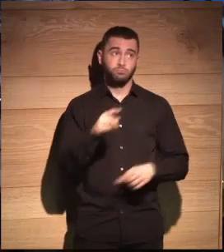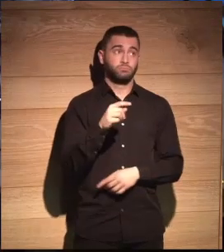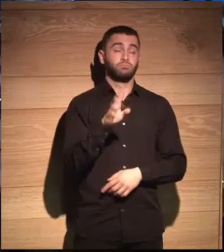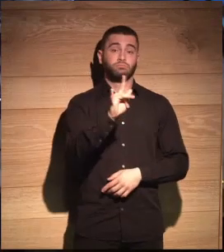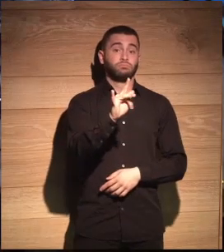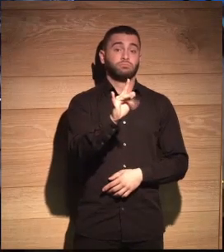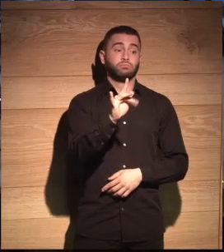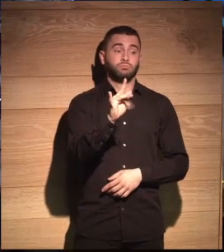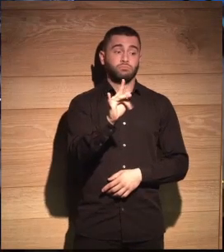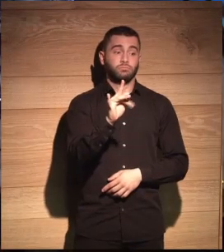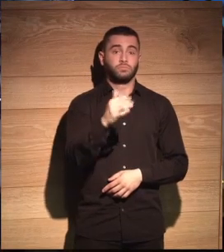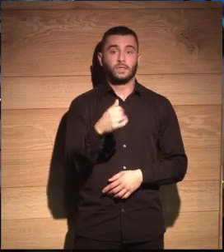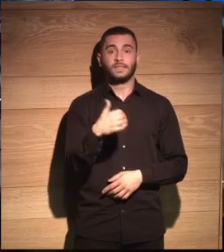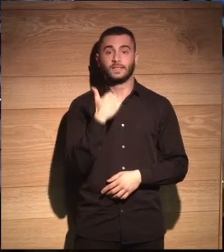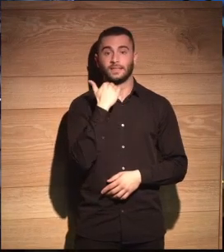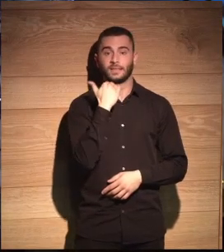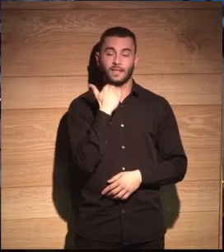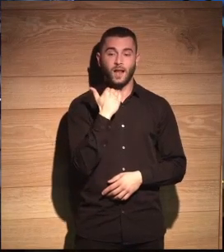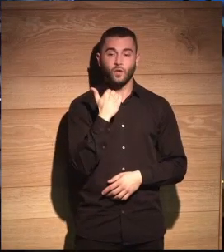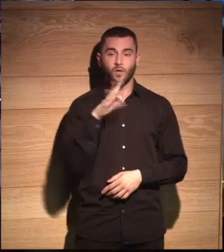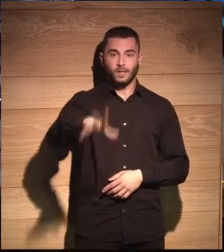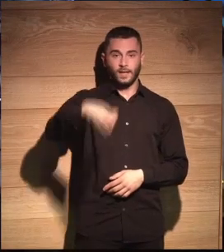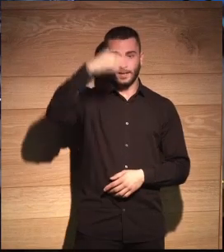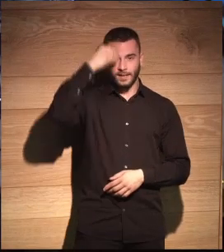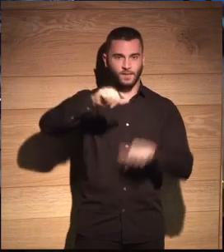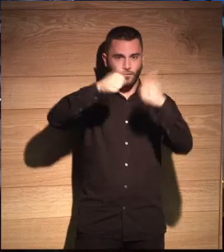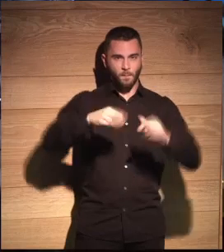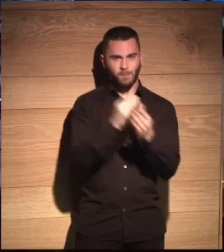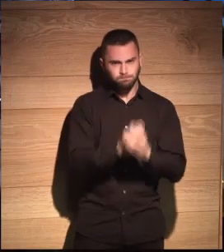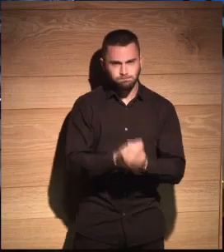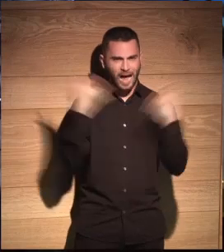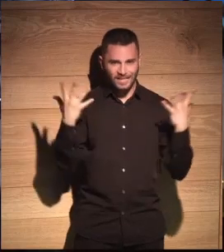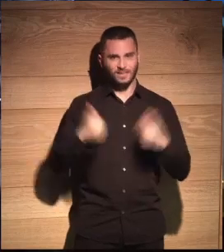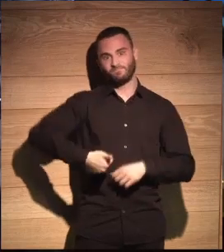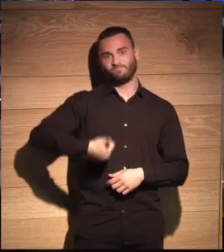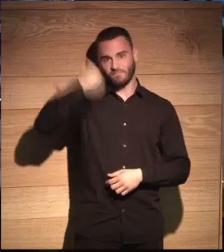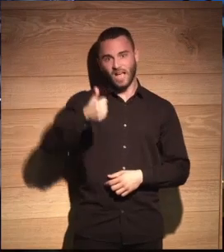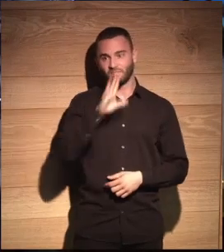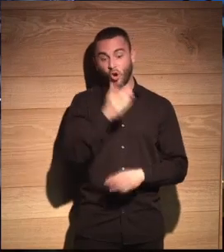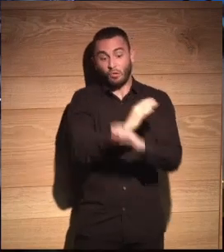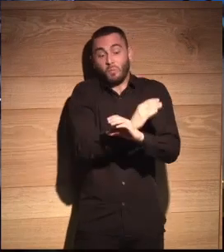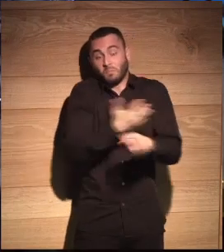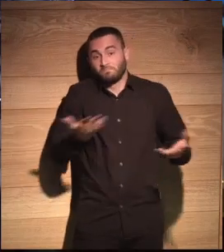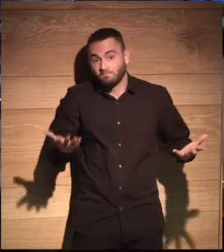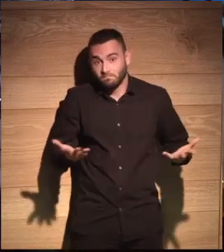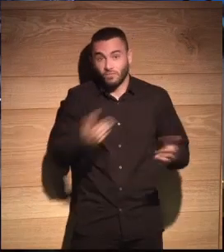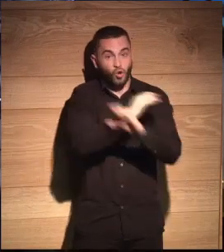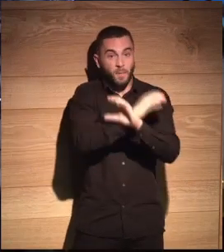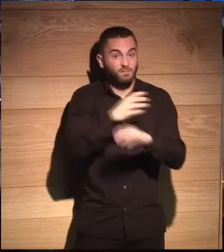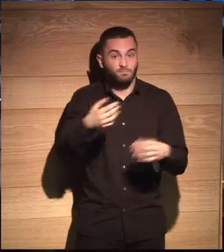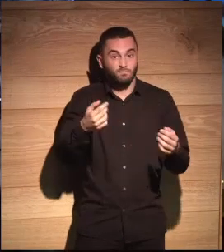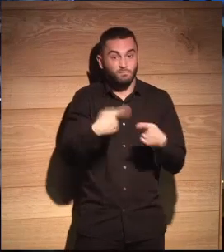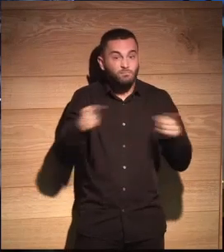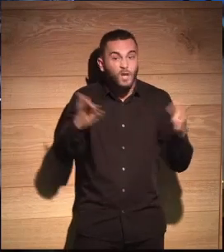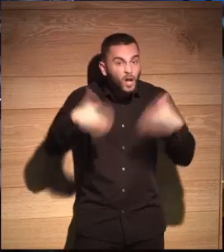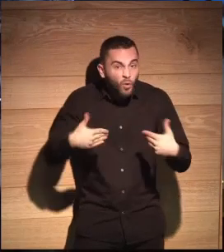que había que interpretar de una forma aún más abstracta, porque el cómic no suena, ¿no? Bueno, el cómic sí que suena, realmente el